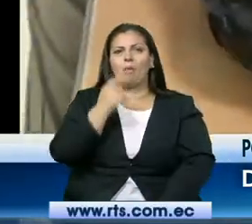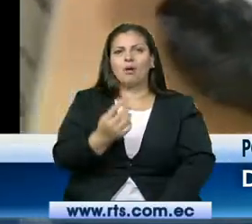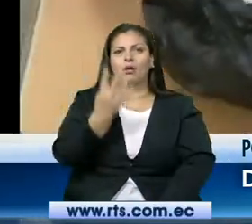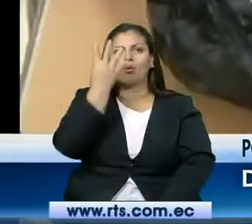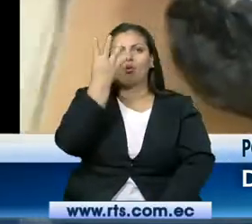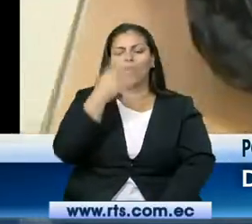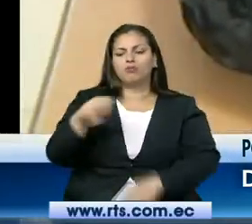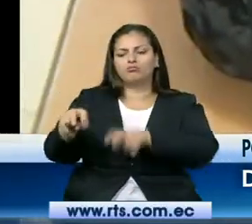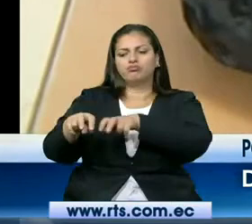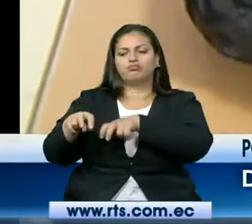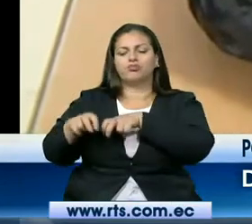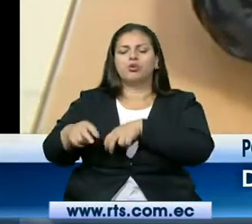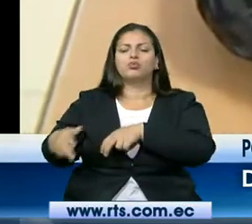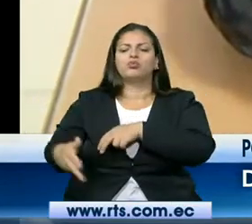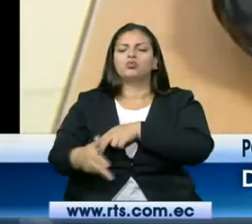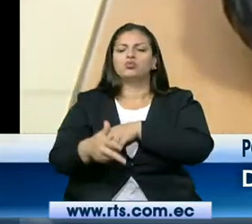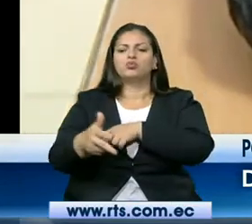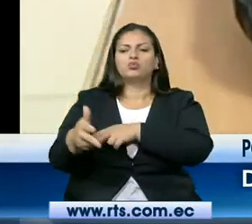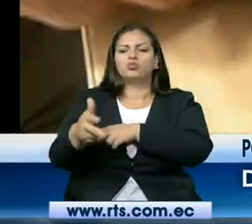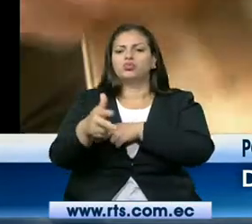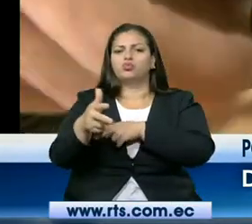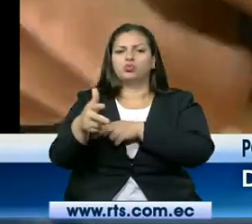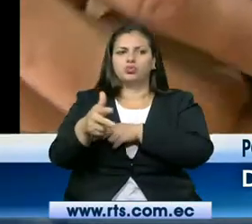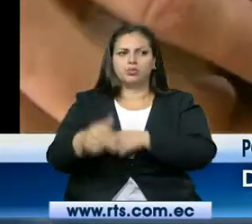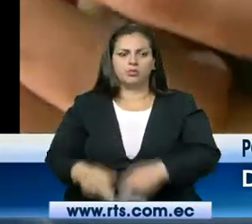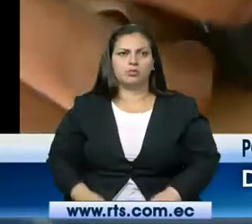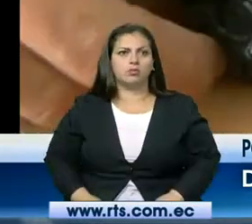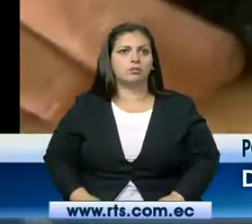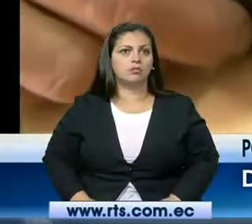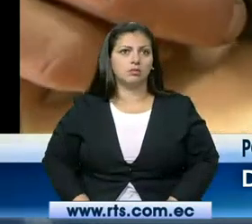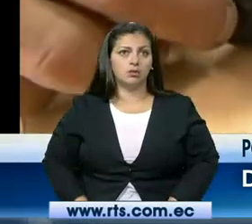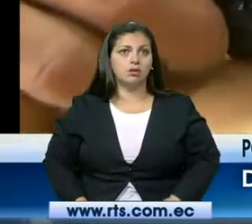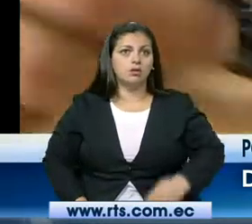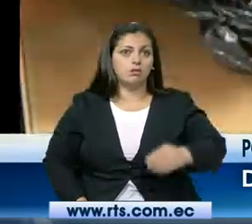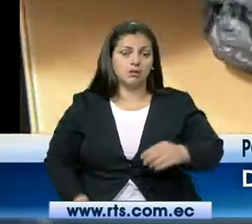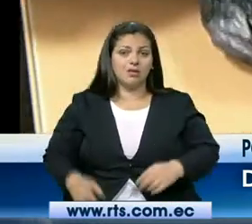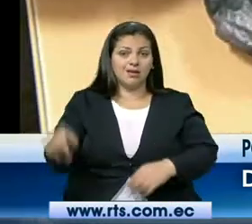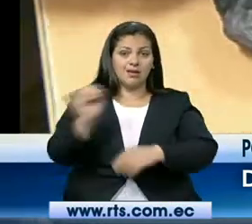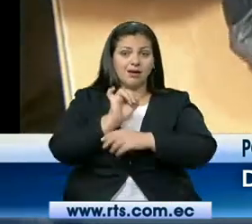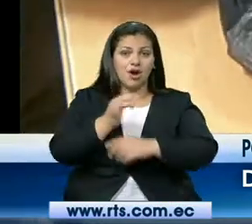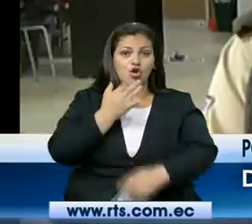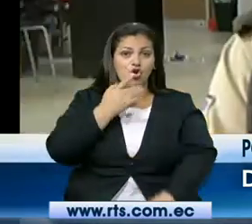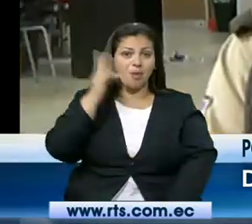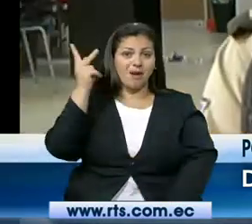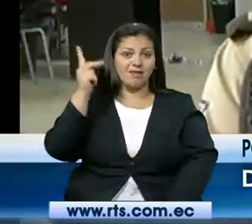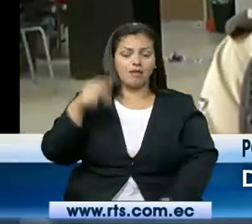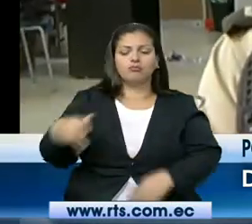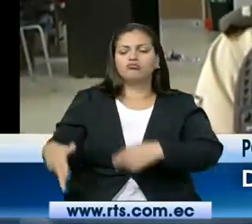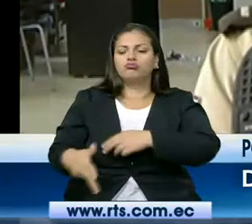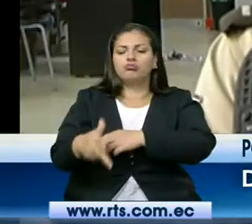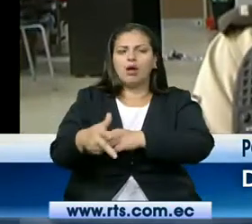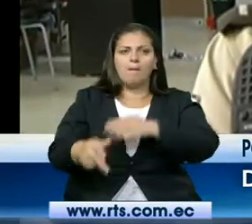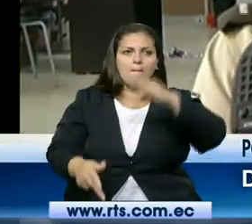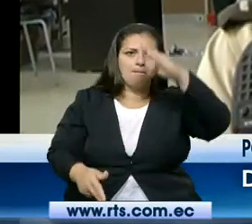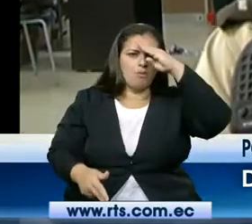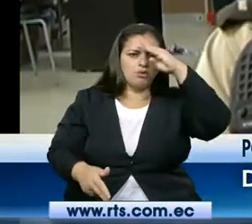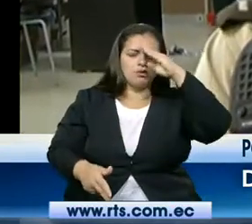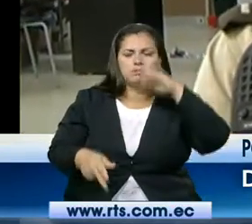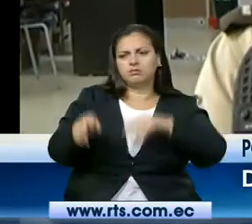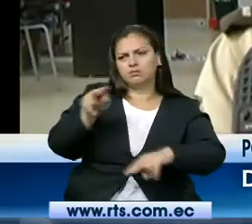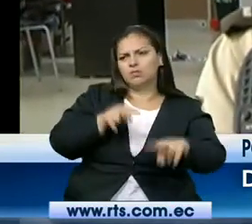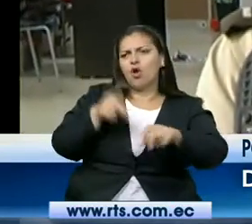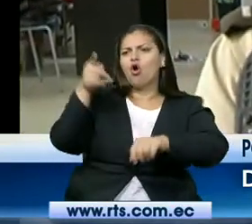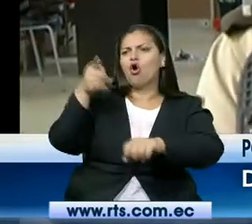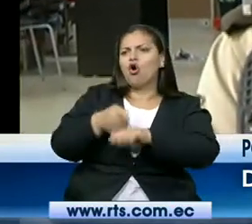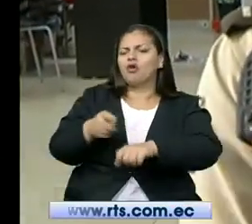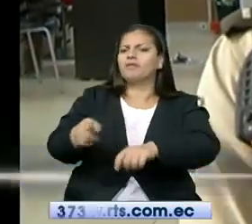encontraron sustancias prohibidas. Donde a los cuatro ocupantes, a uno de ellos se le encontró sustancias sujetas